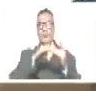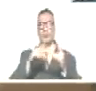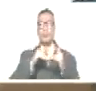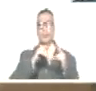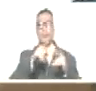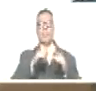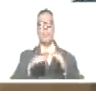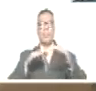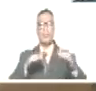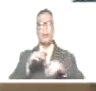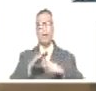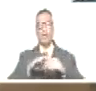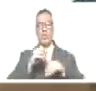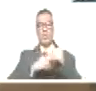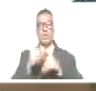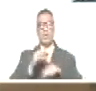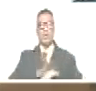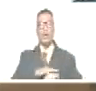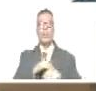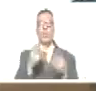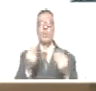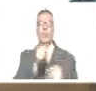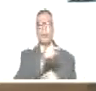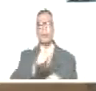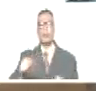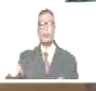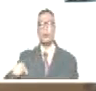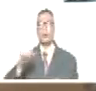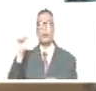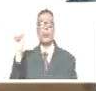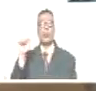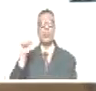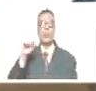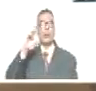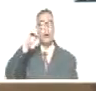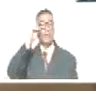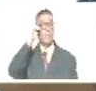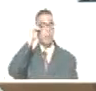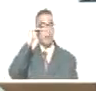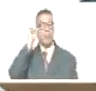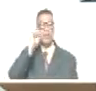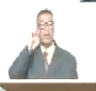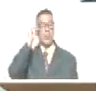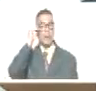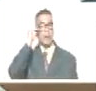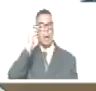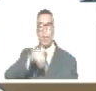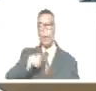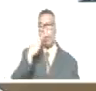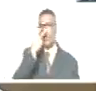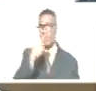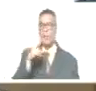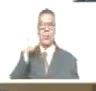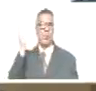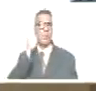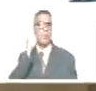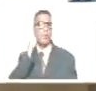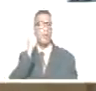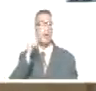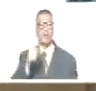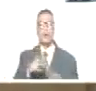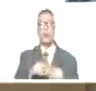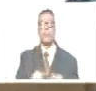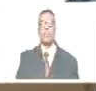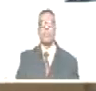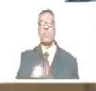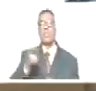momento. ¿Cuántas personas con autismo, con síndrome de Down, con discapacidad visual, auditiva o motora tenemos